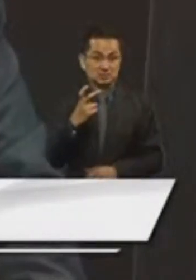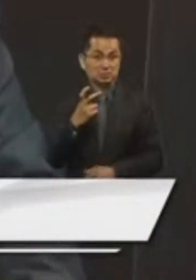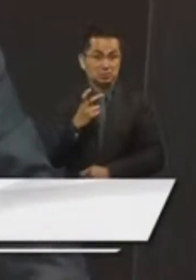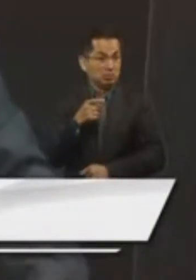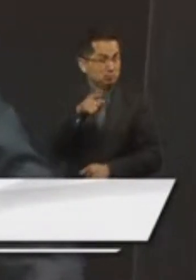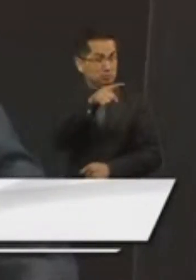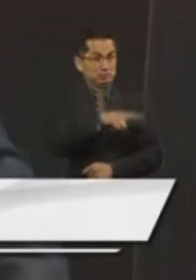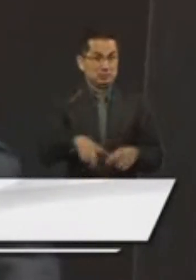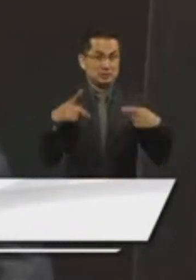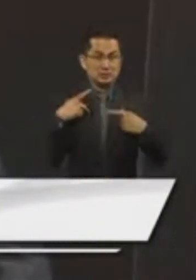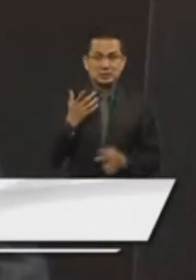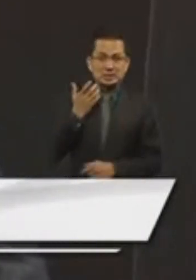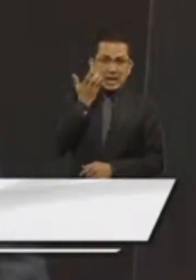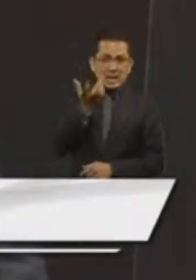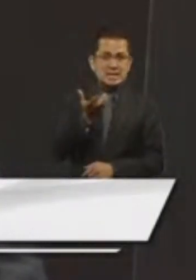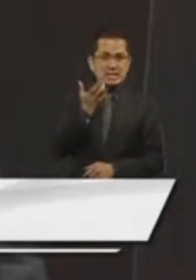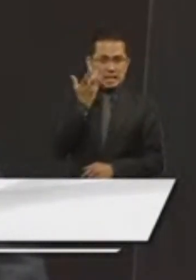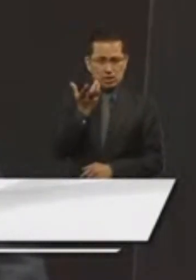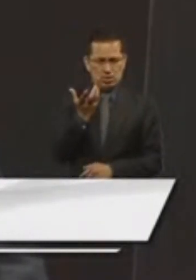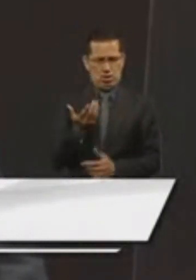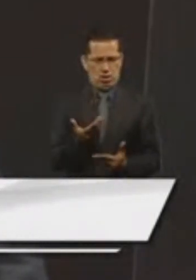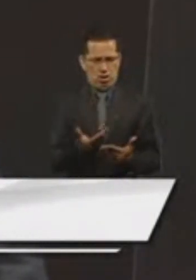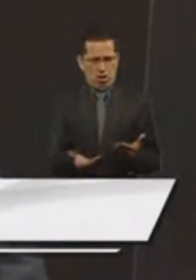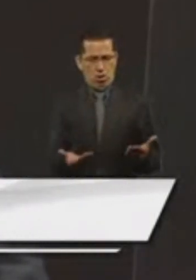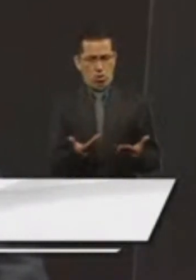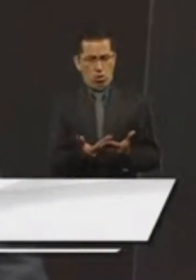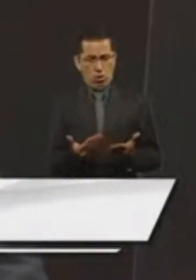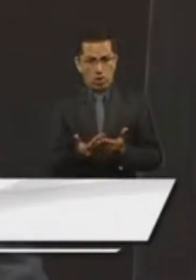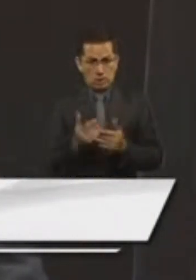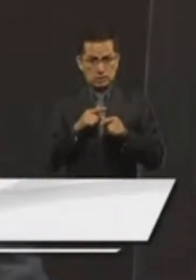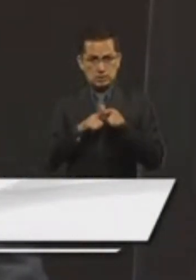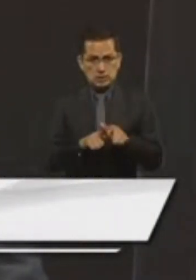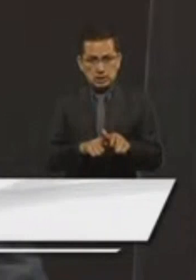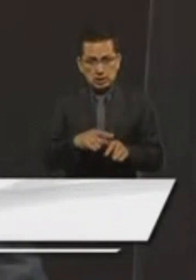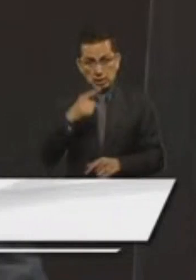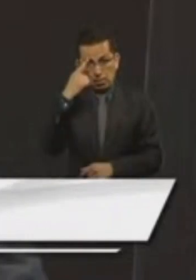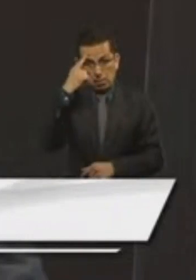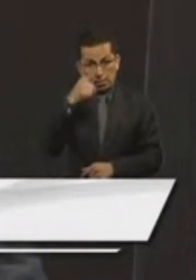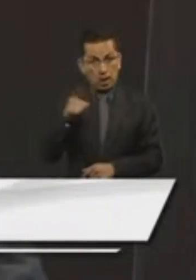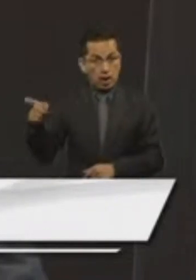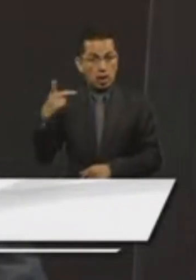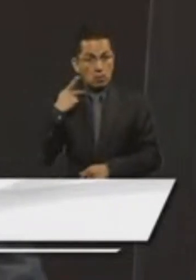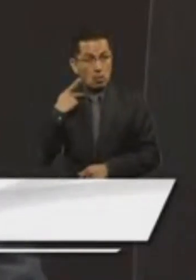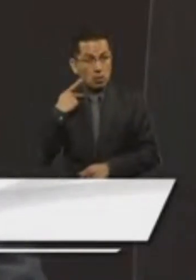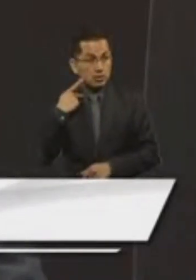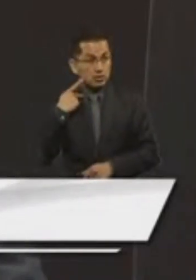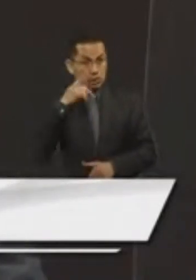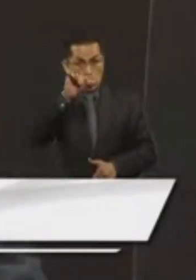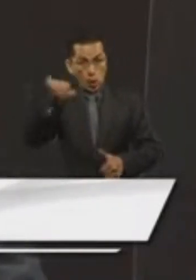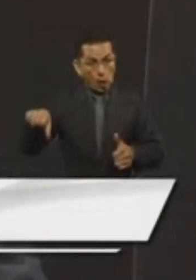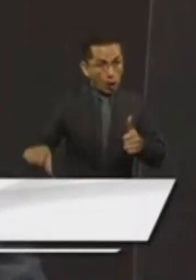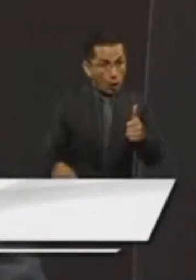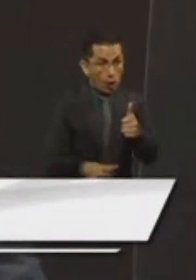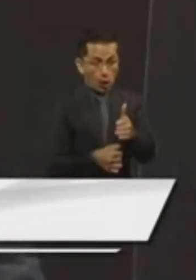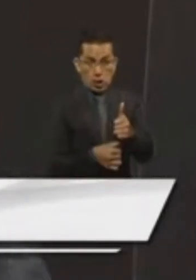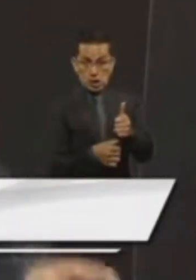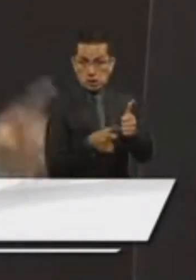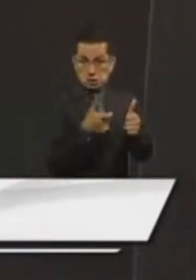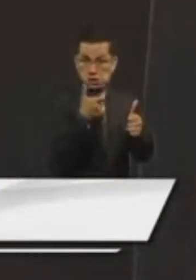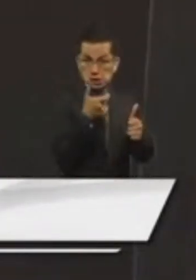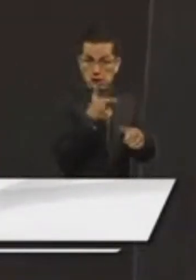subordinación del primero al segundo, ni del segundo al